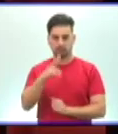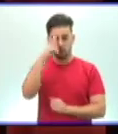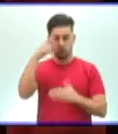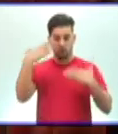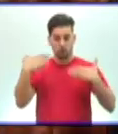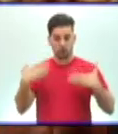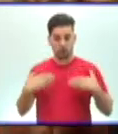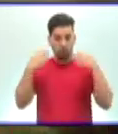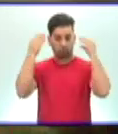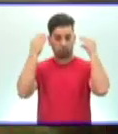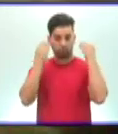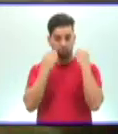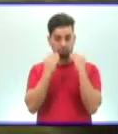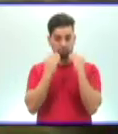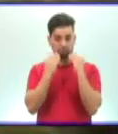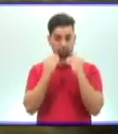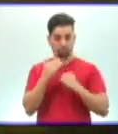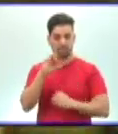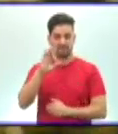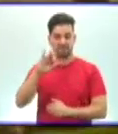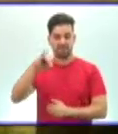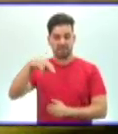Finlay.